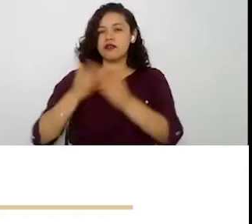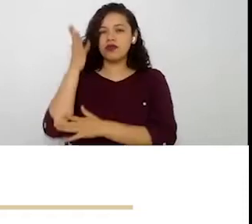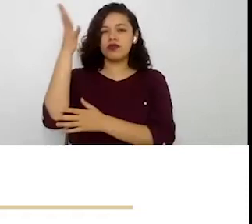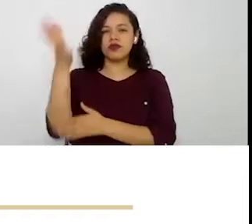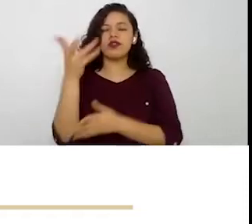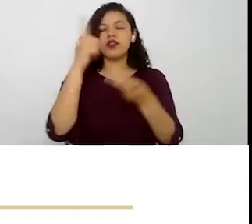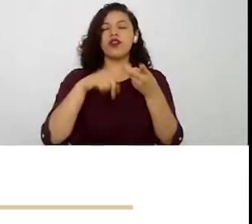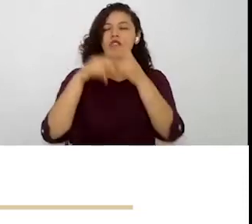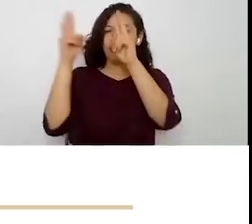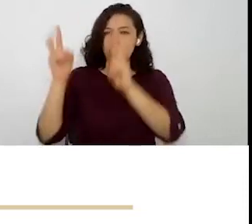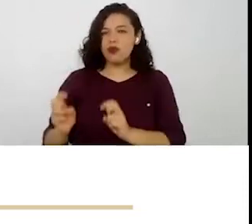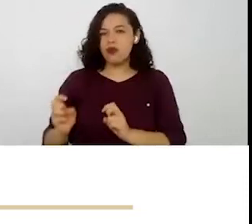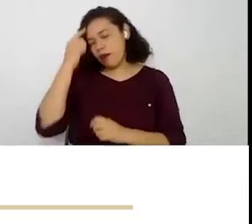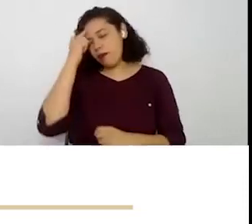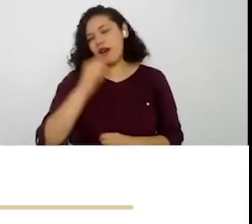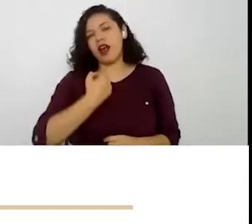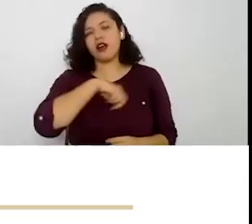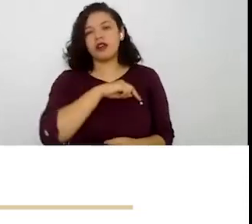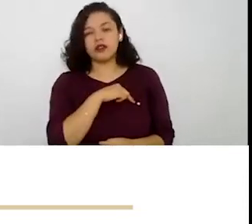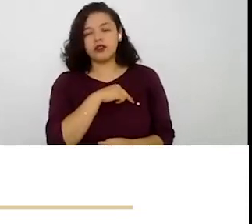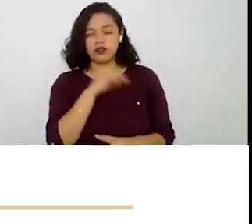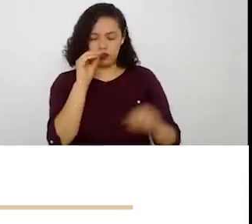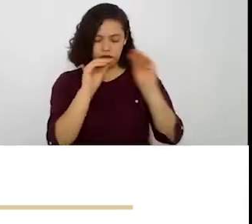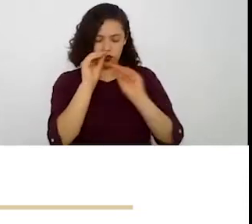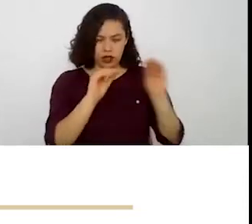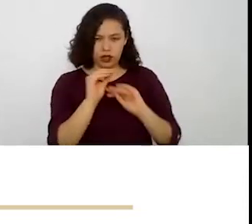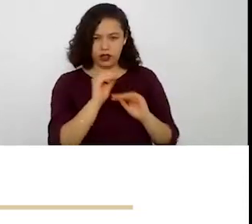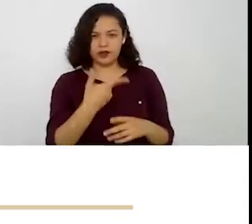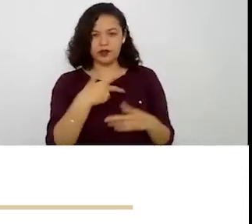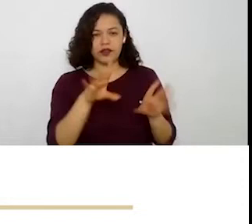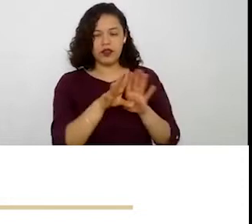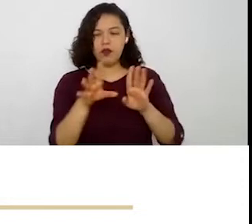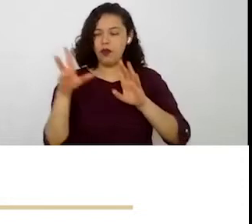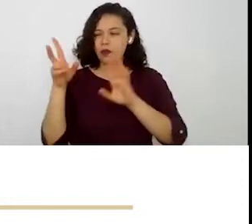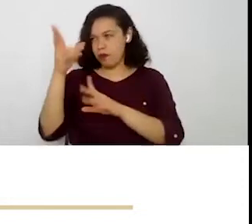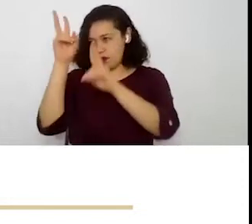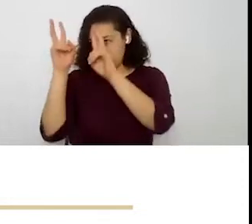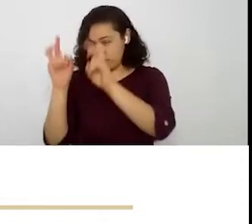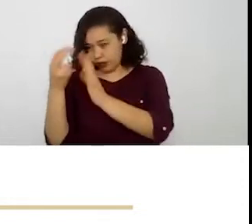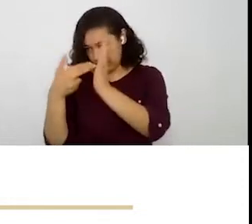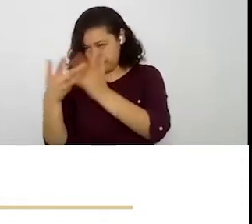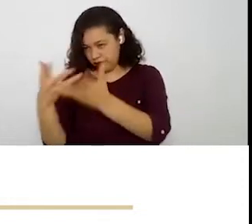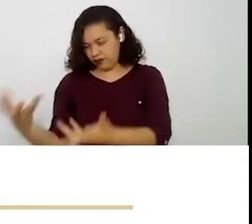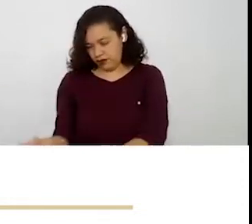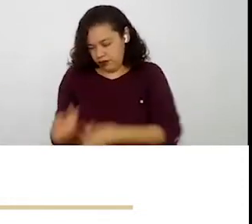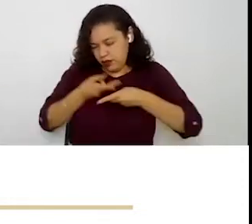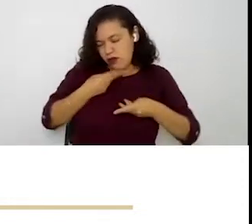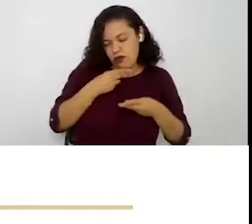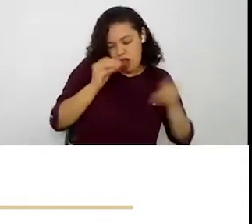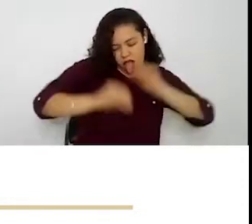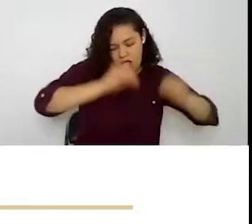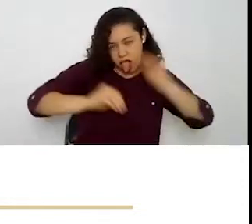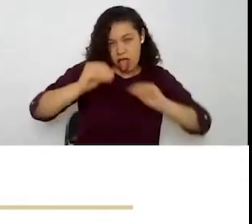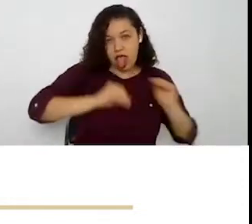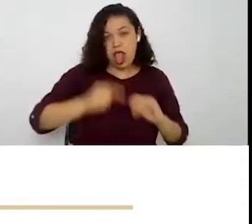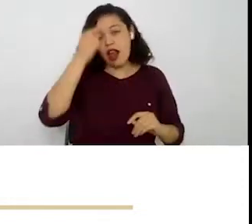nosotros hacer hacerla hacerla de nosotros apropiarnos de esta de esta herramienta de esta proyección que la